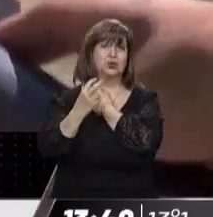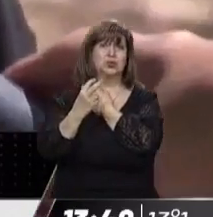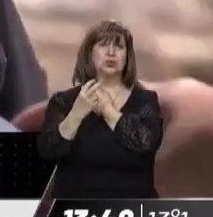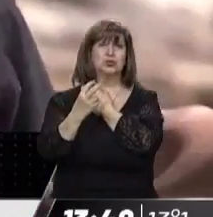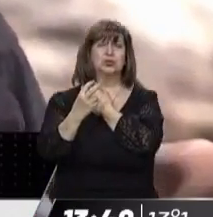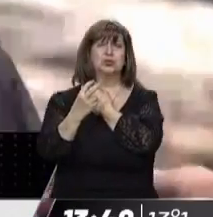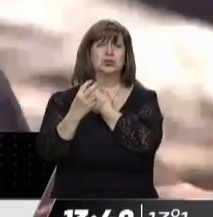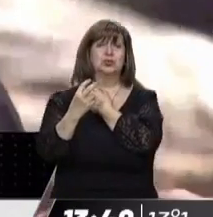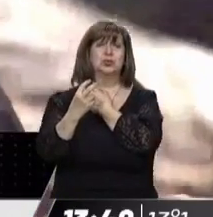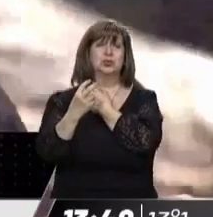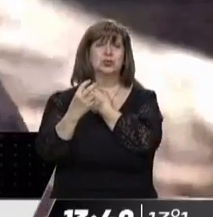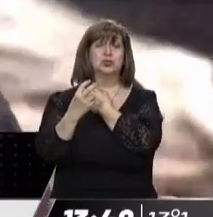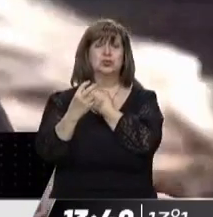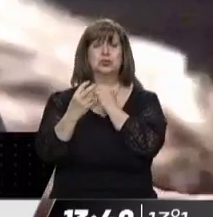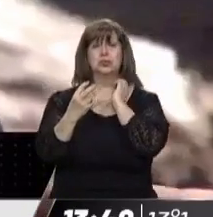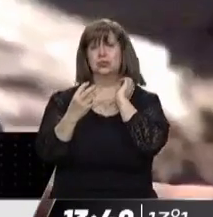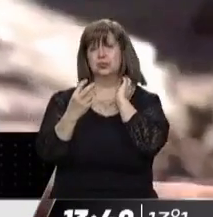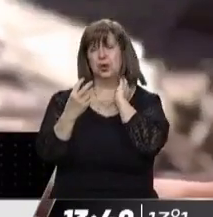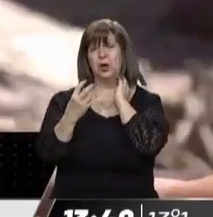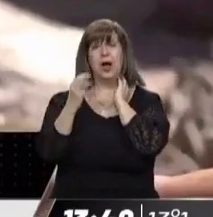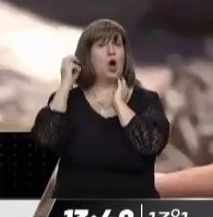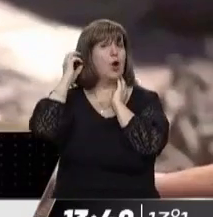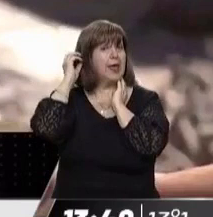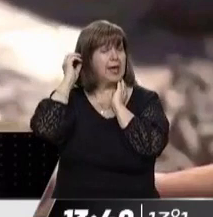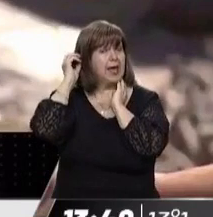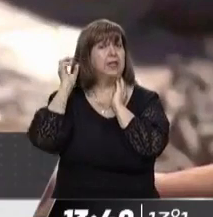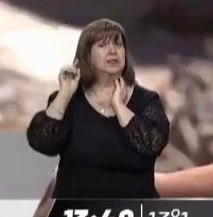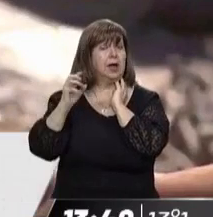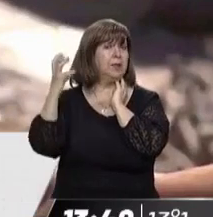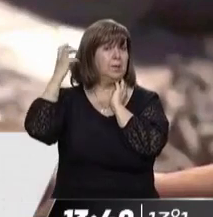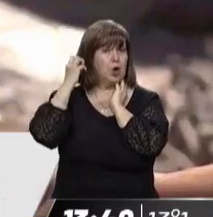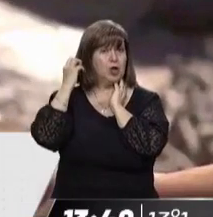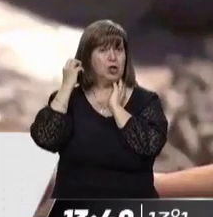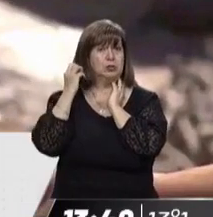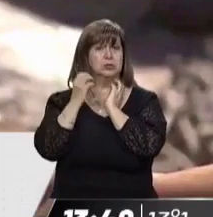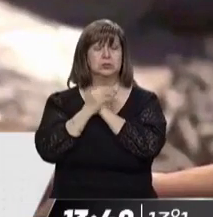y del otro lado también me mordió la oreja que también